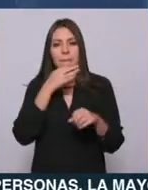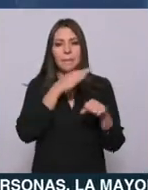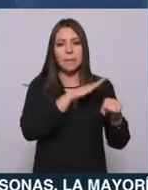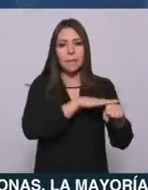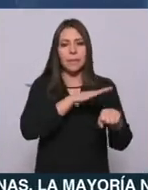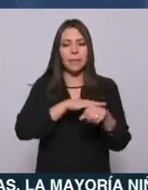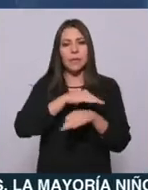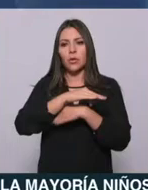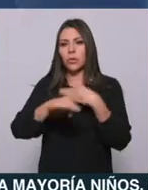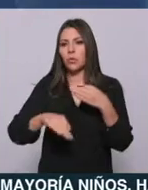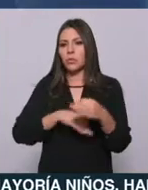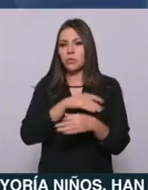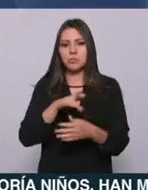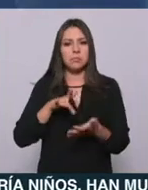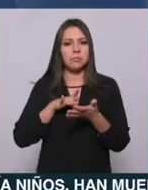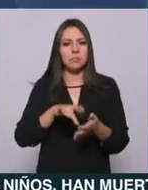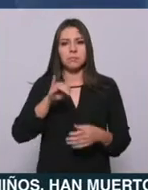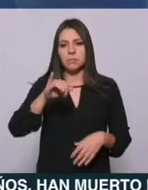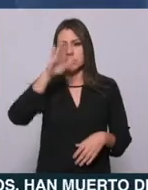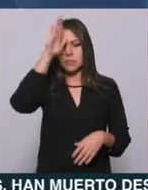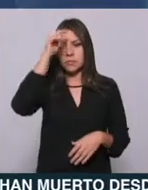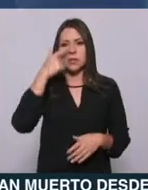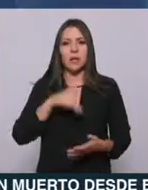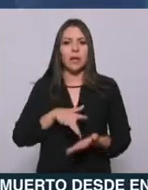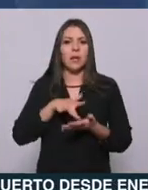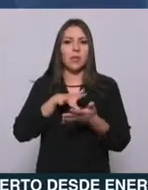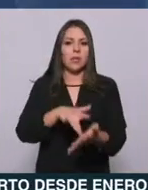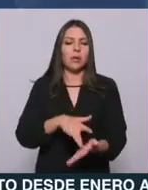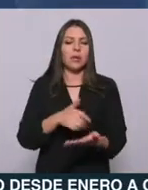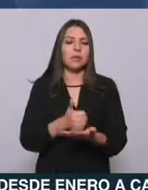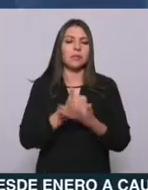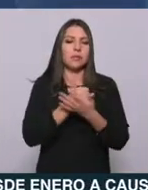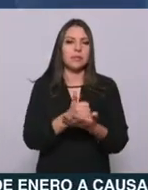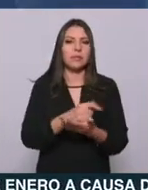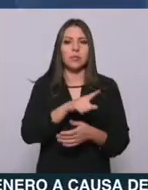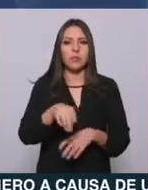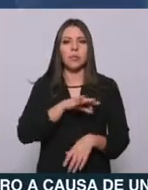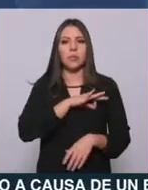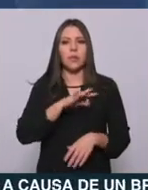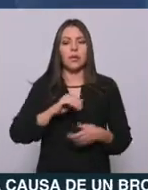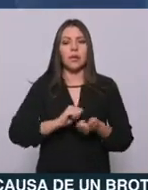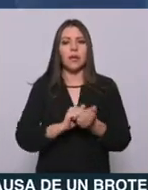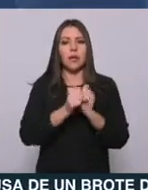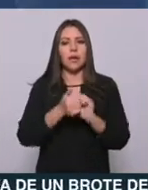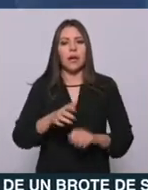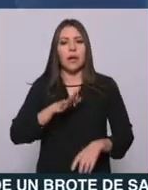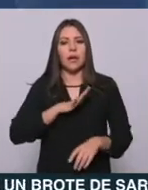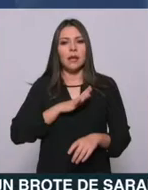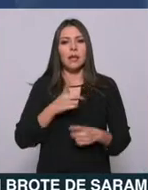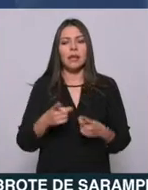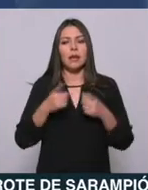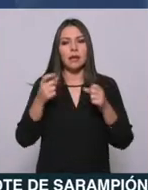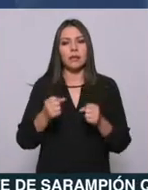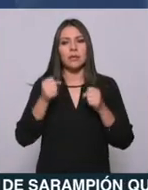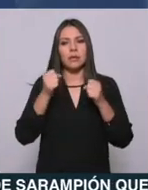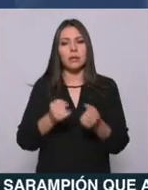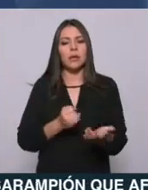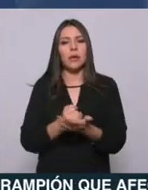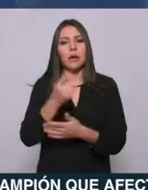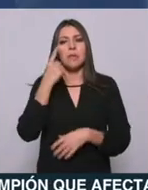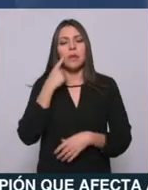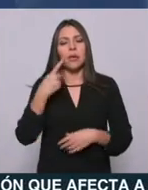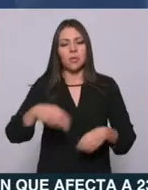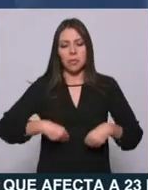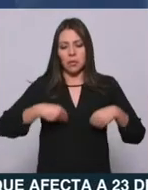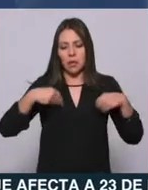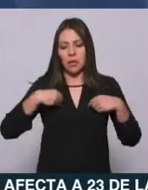toda disposición de colaborar desde una posición crítica para posibilitar que nosotras pues tengamos una garantía de seguir con proyectos de